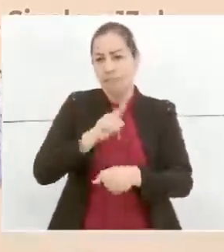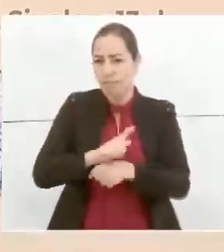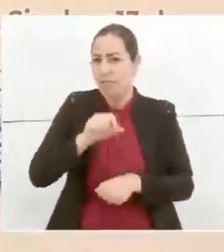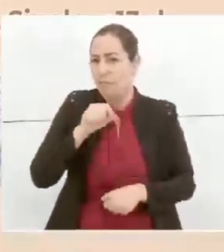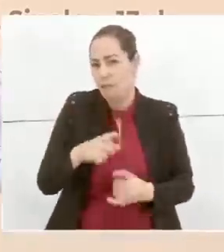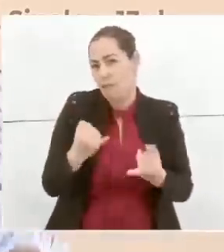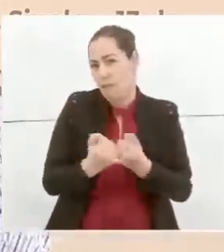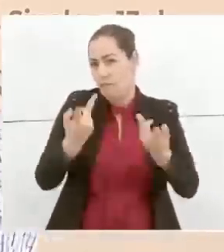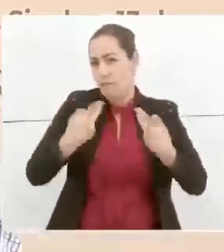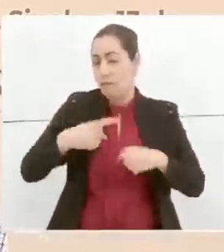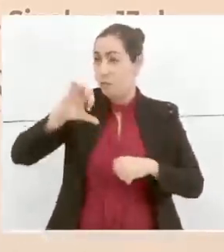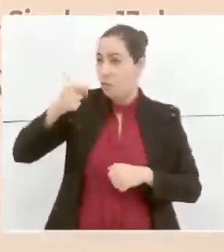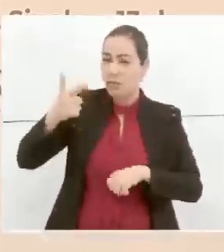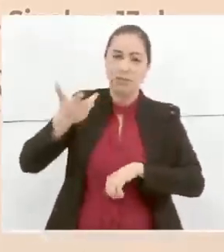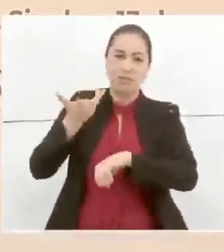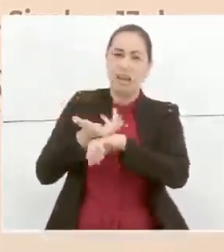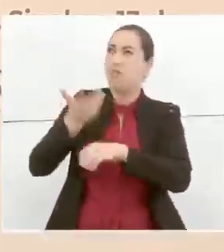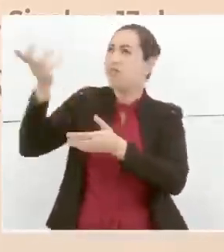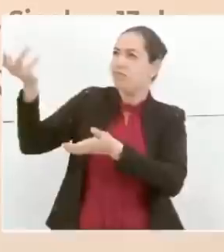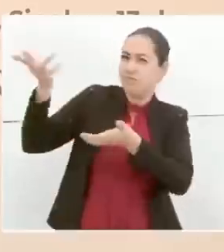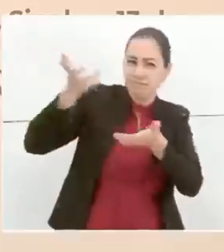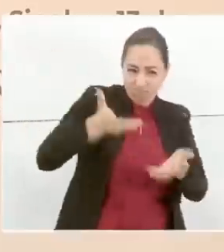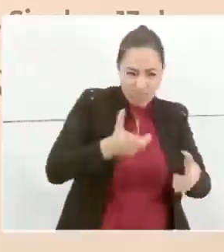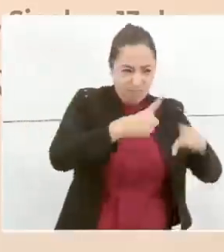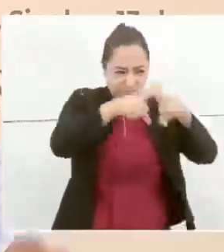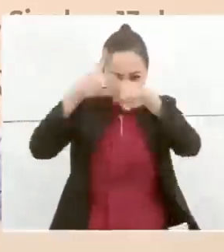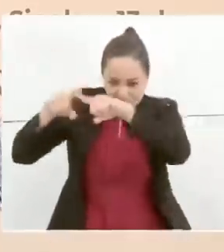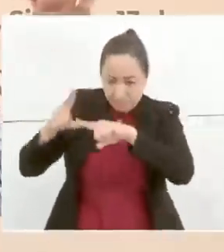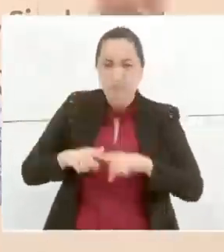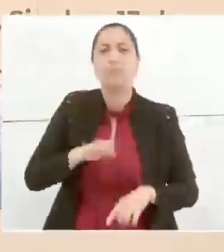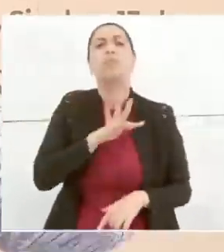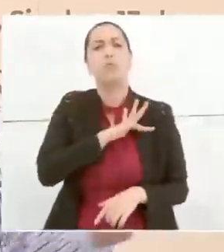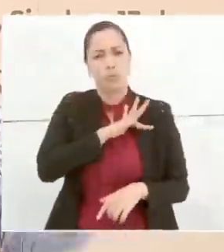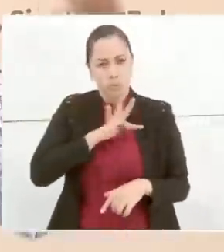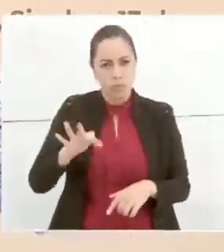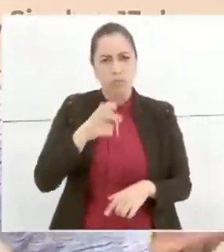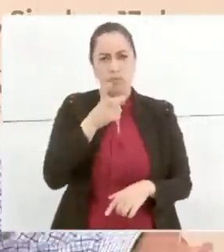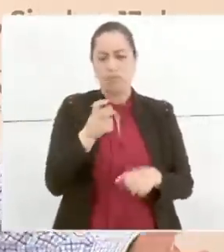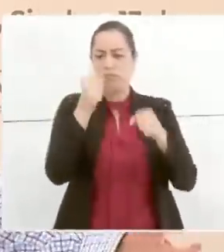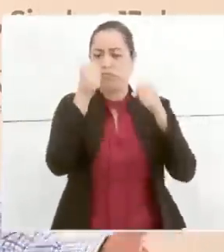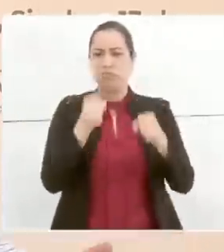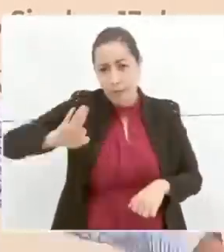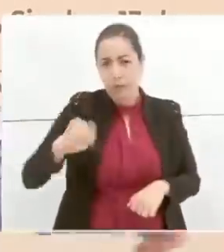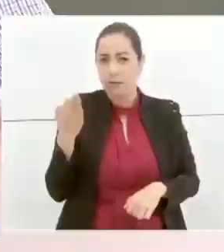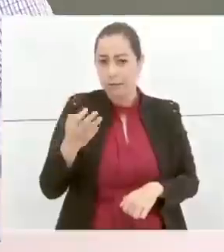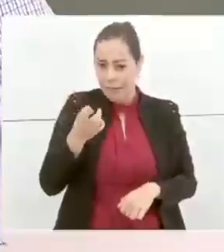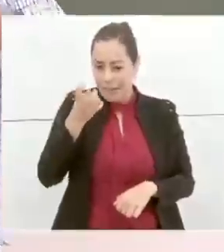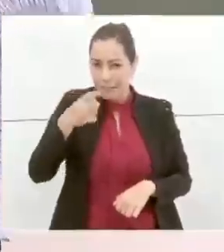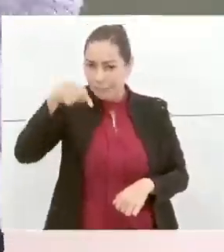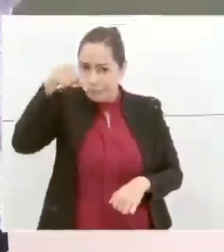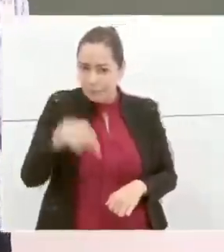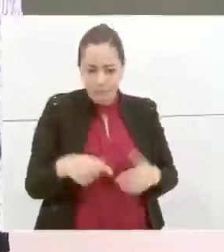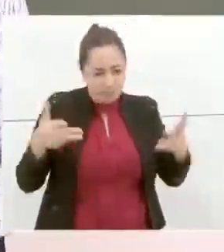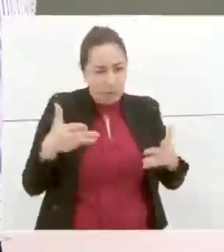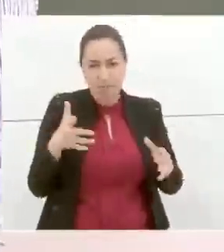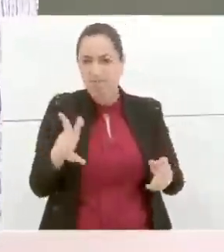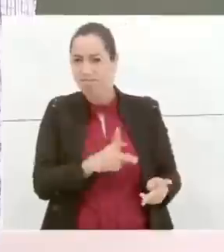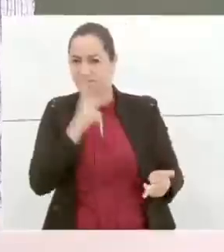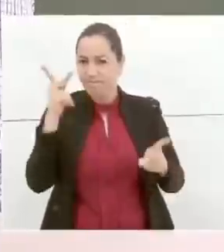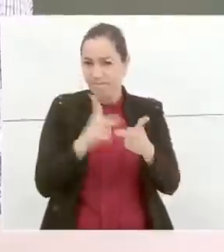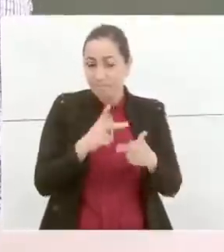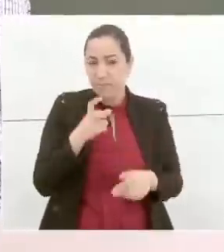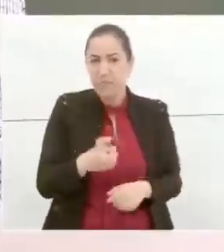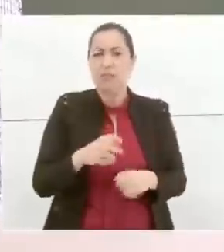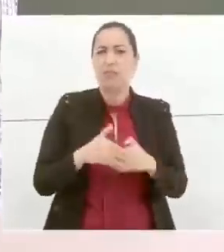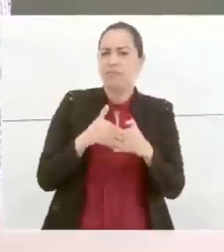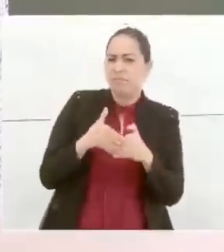venir a apostar el recurso aquí en Mazatlán, darles la certeza de la inversión. Nos fuimos más allá, no